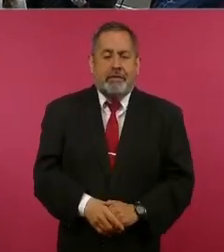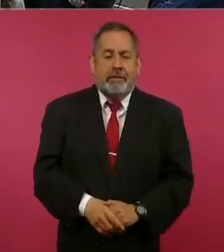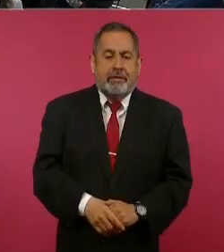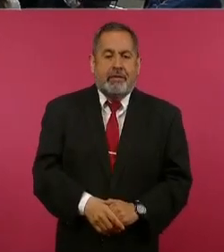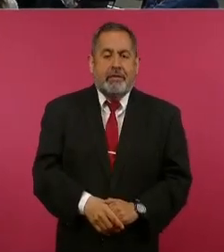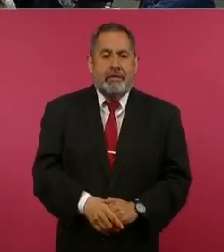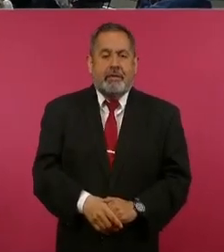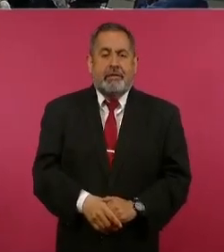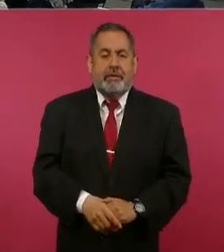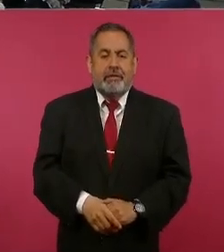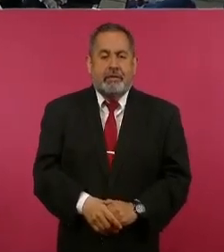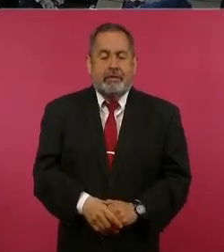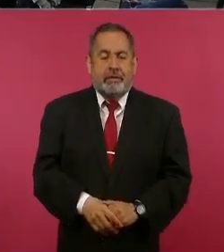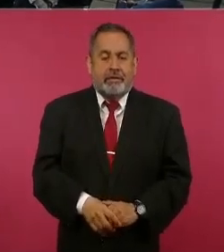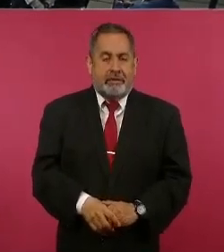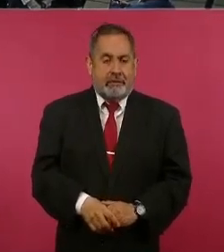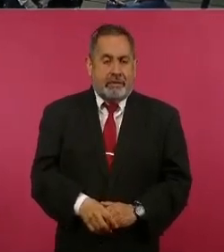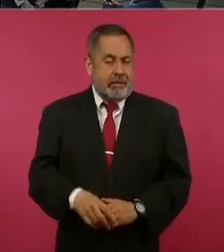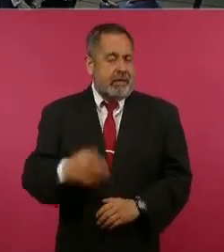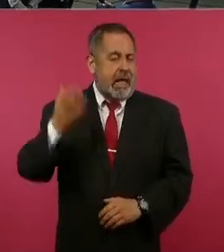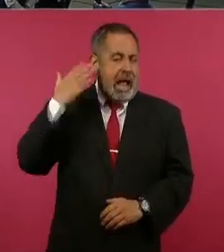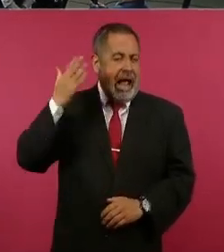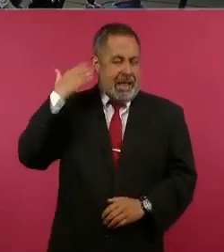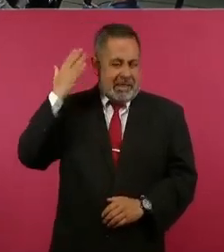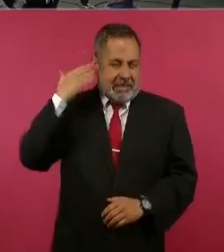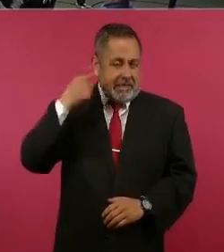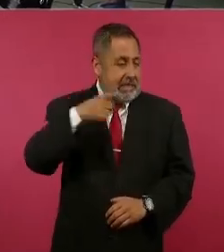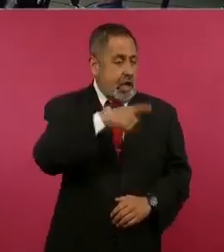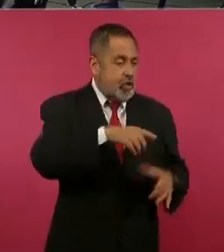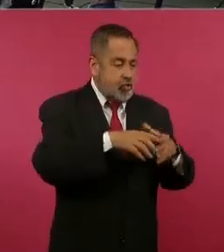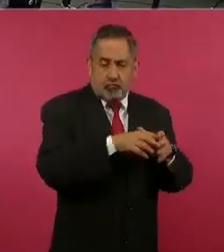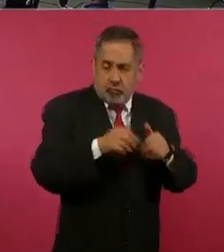Porque ¿cuándo volteaban a ver al pueblo?